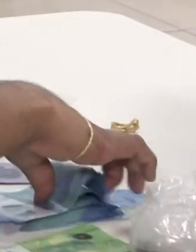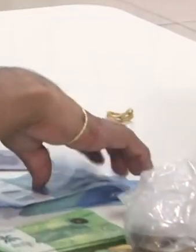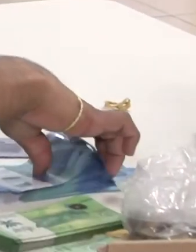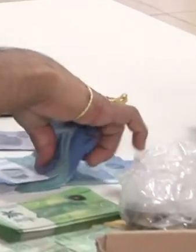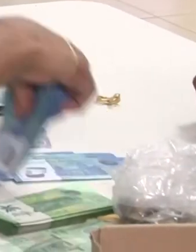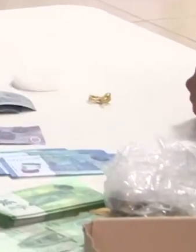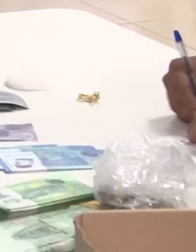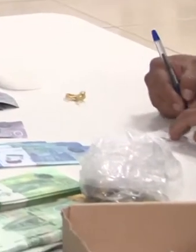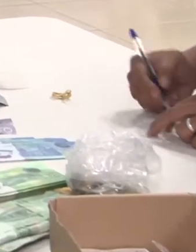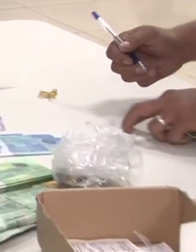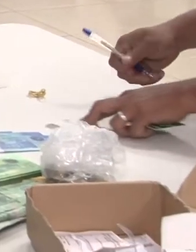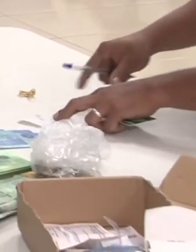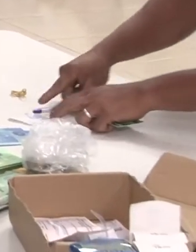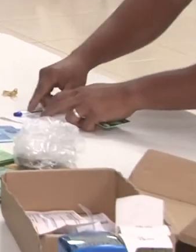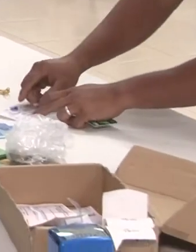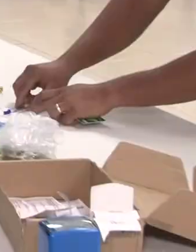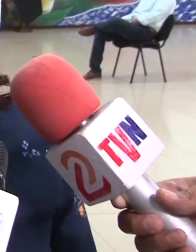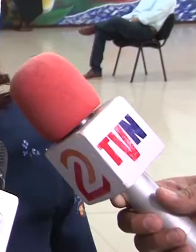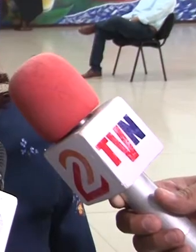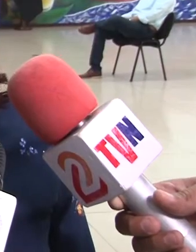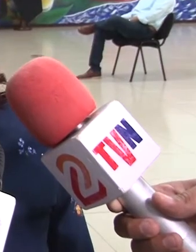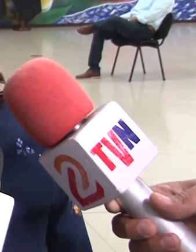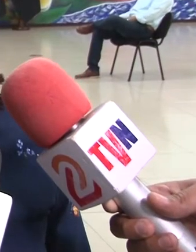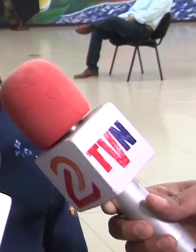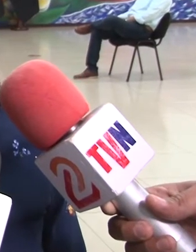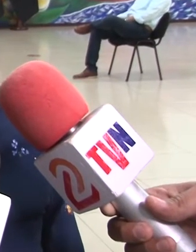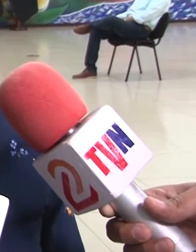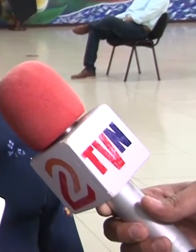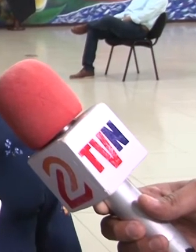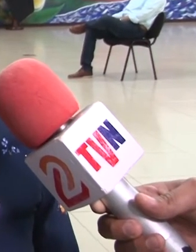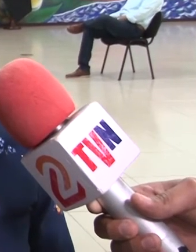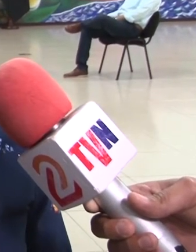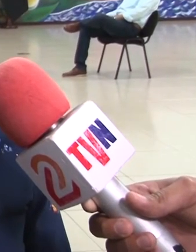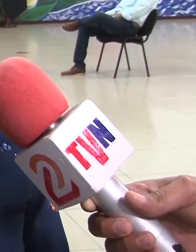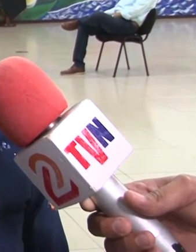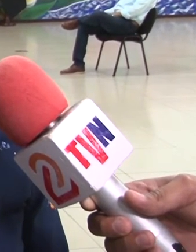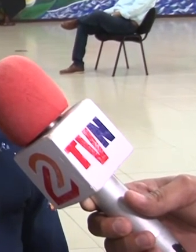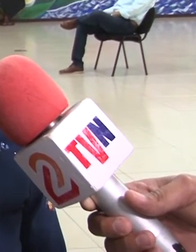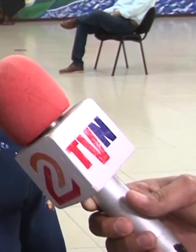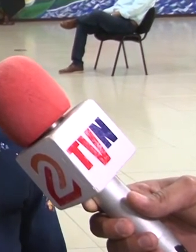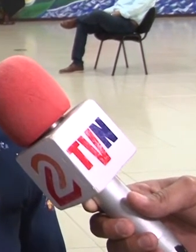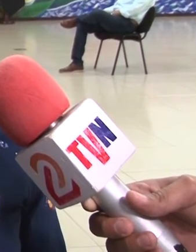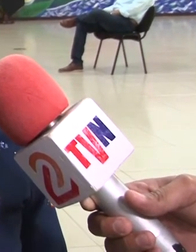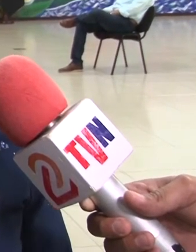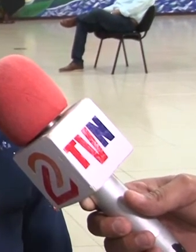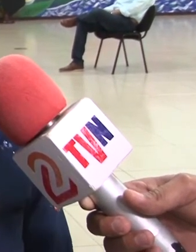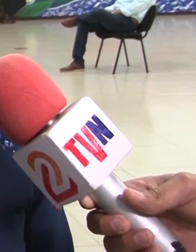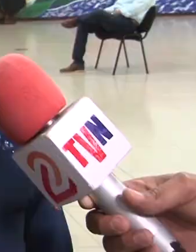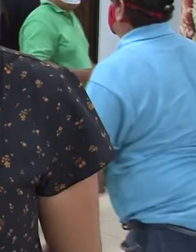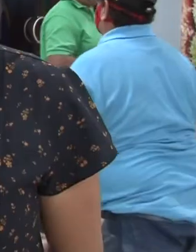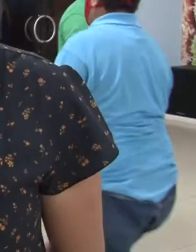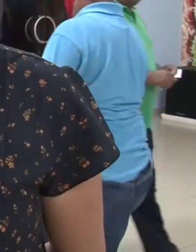golpeada también por los huracanes Eta y Iota y ahí el gobierno ha estado presente. Sin embargo, nuestro salario no